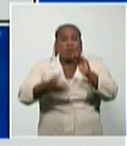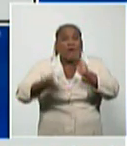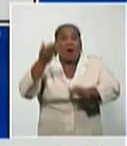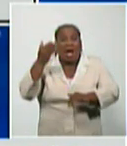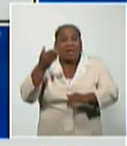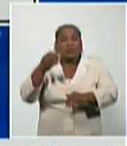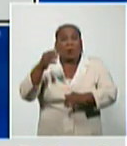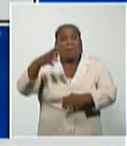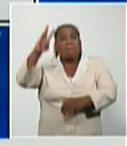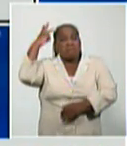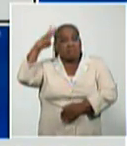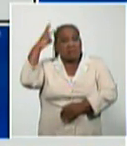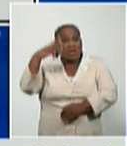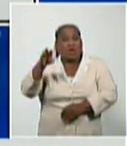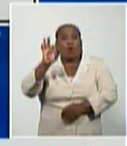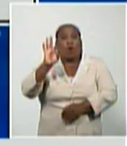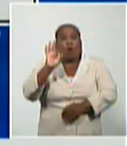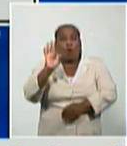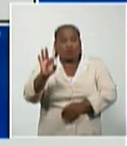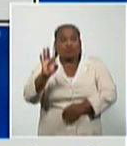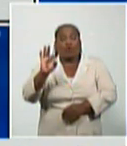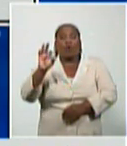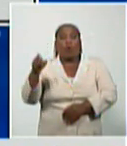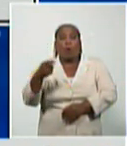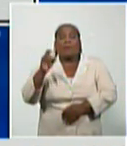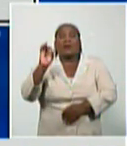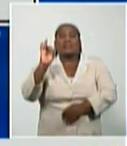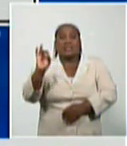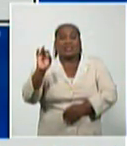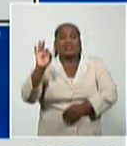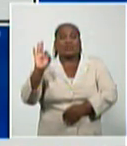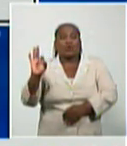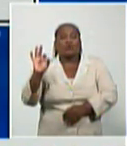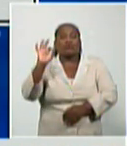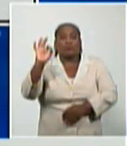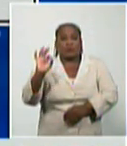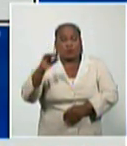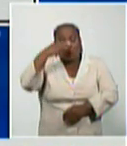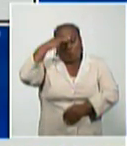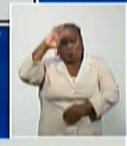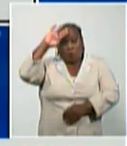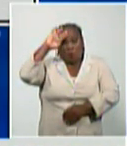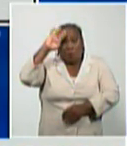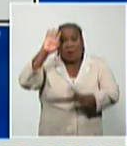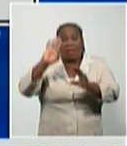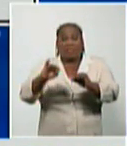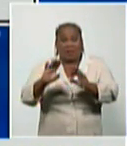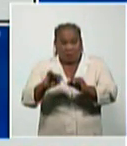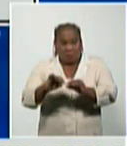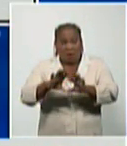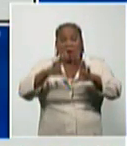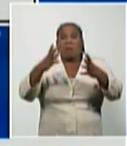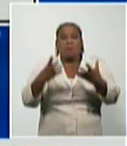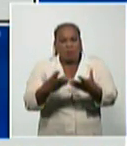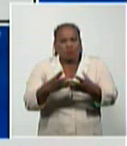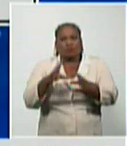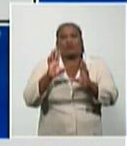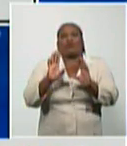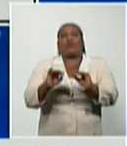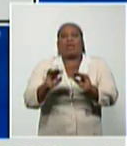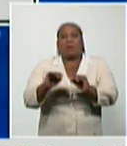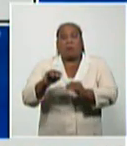8,78%. Fíjense, Cuba dijimos cuánto, dijimos el mundo, dijimos las Américas, pues en